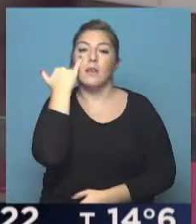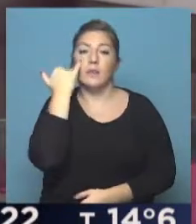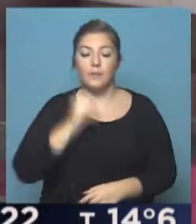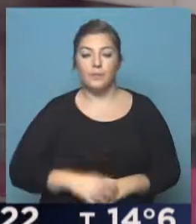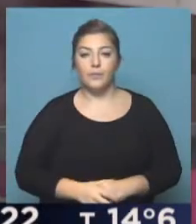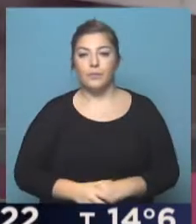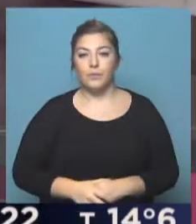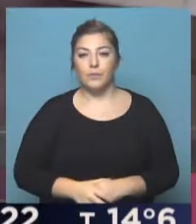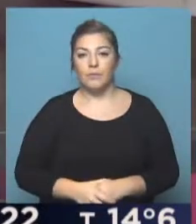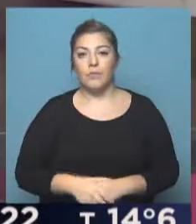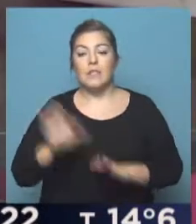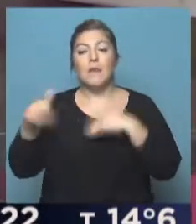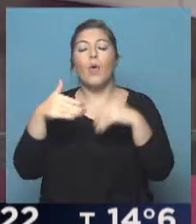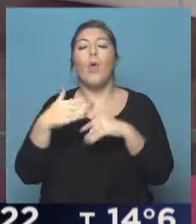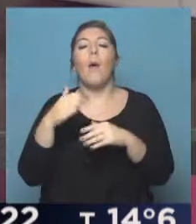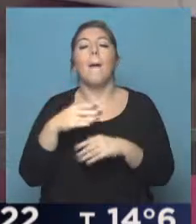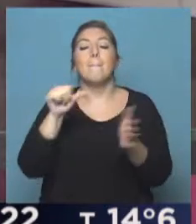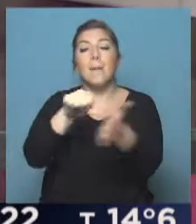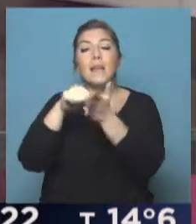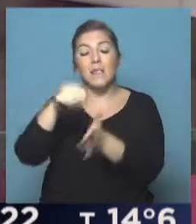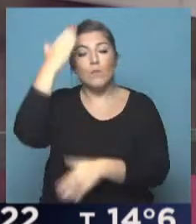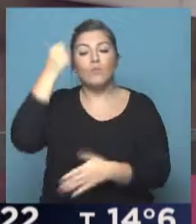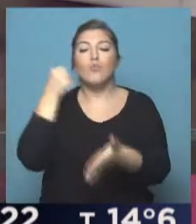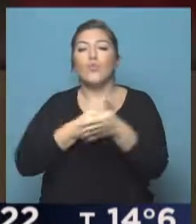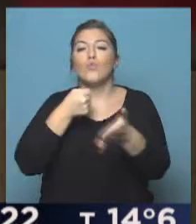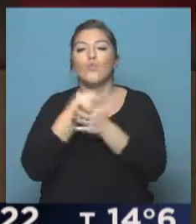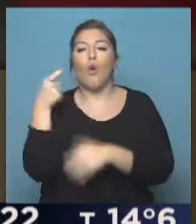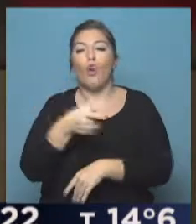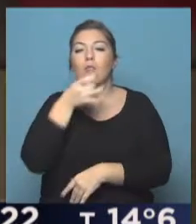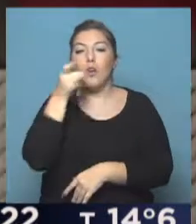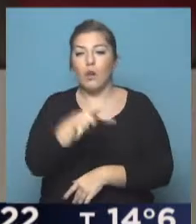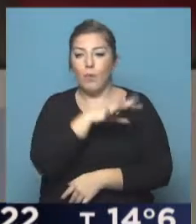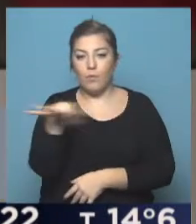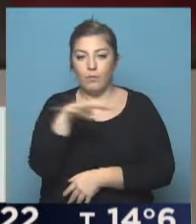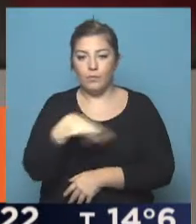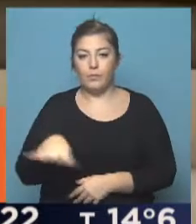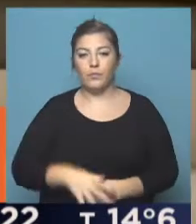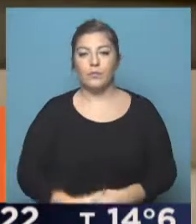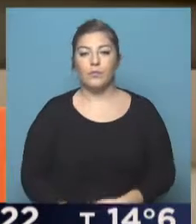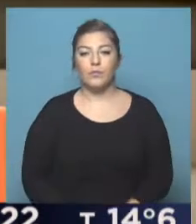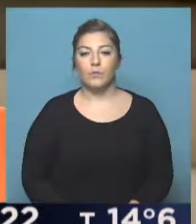a los países musulmanes a luchar contra el terror white